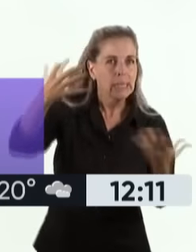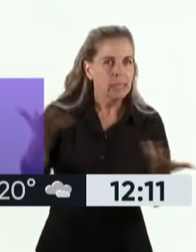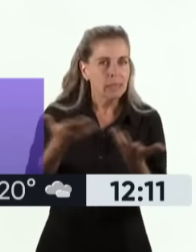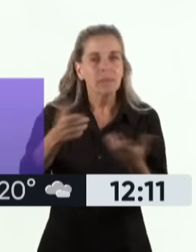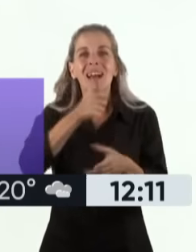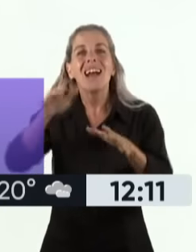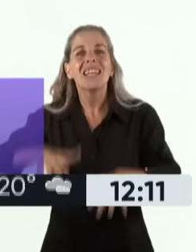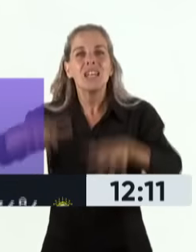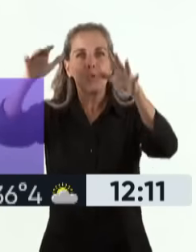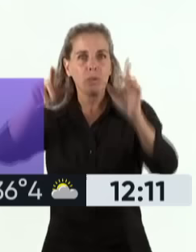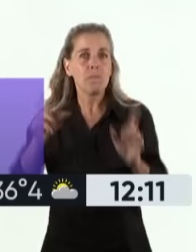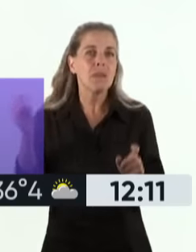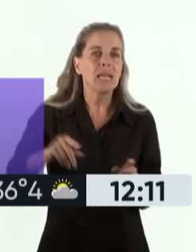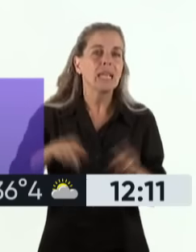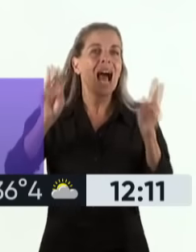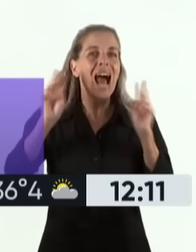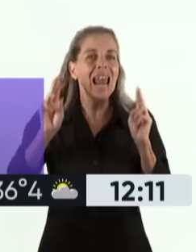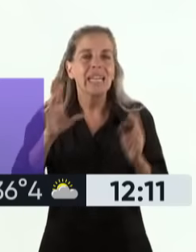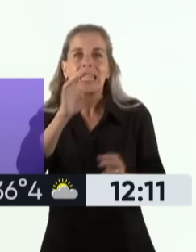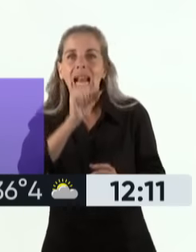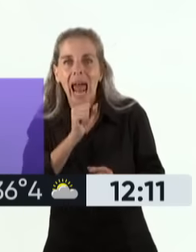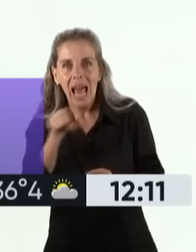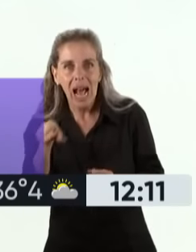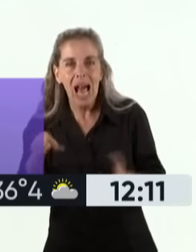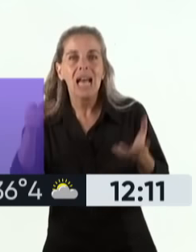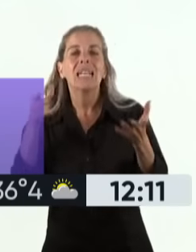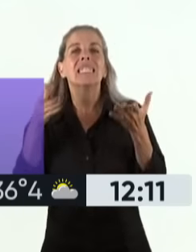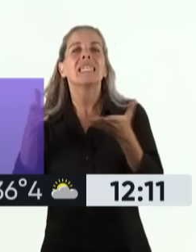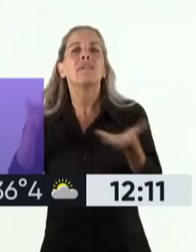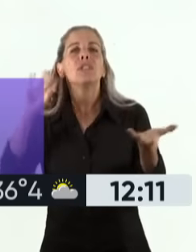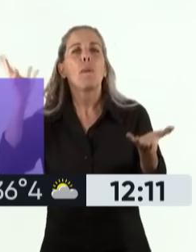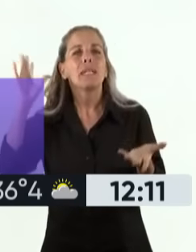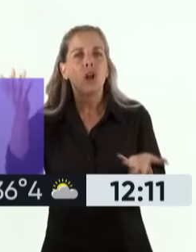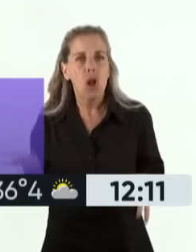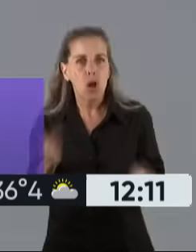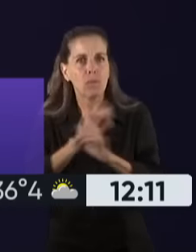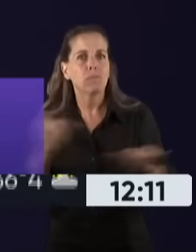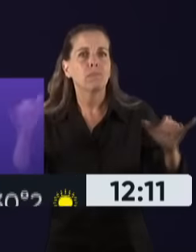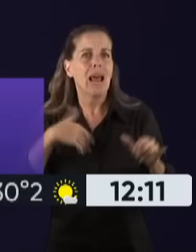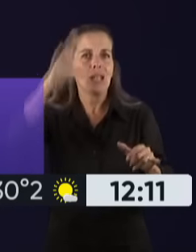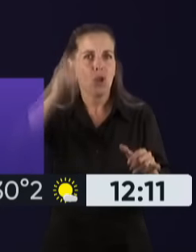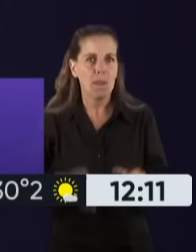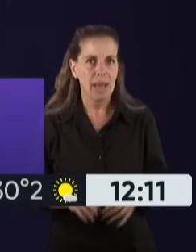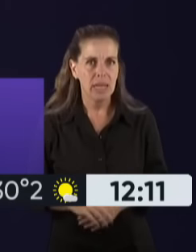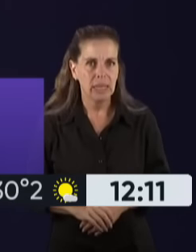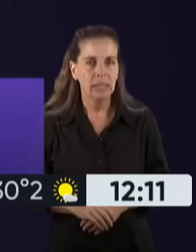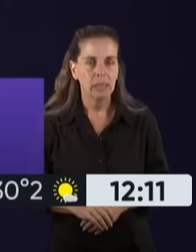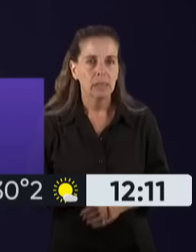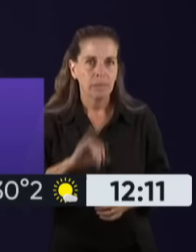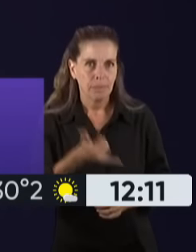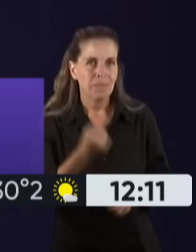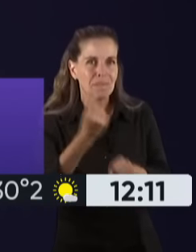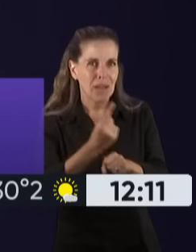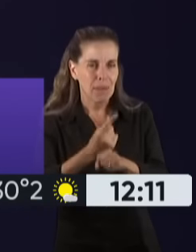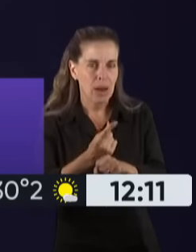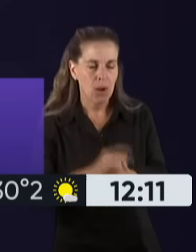la alerta naranja que emitió el servicio e nacional meteorológico Gracias bueno en principio contarte